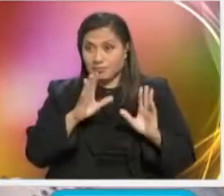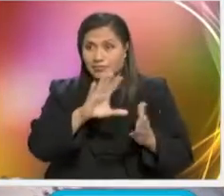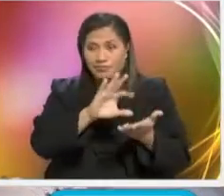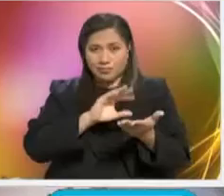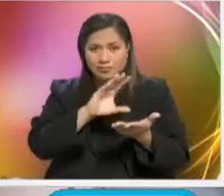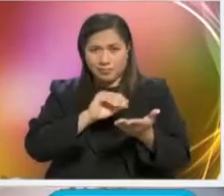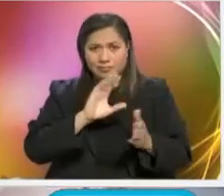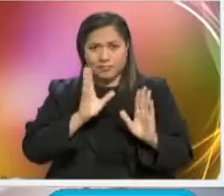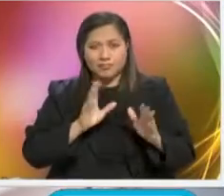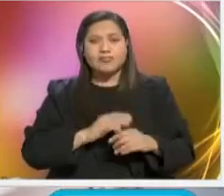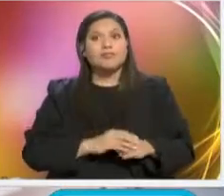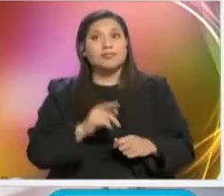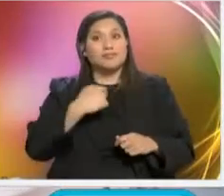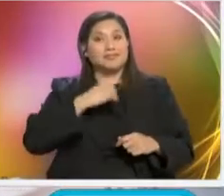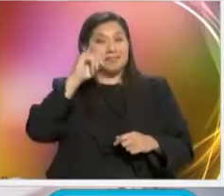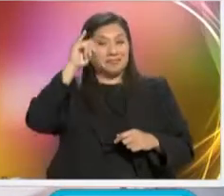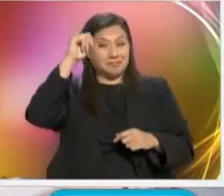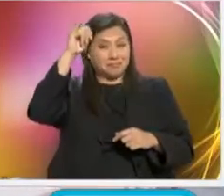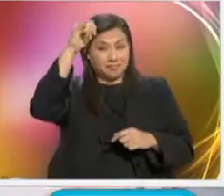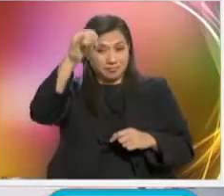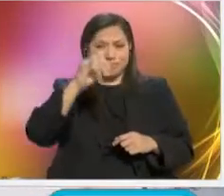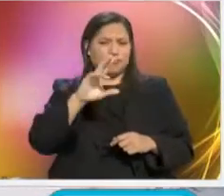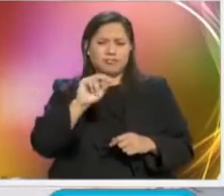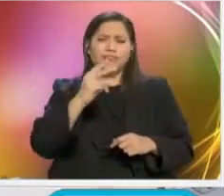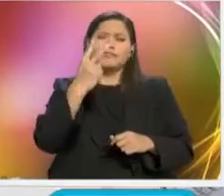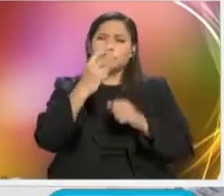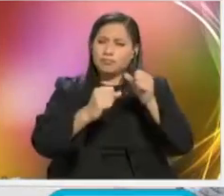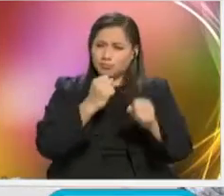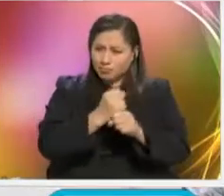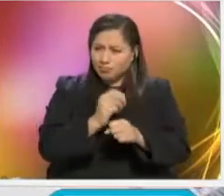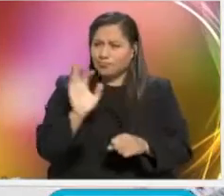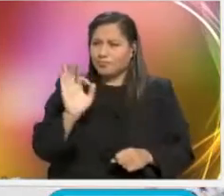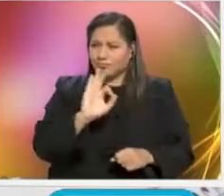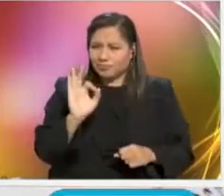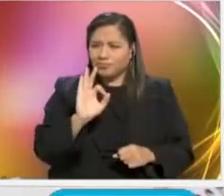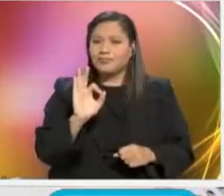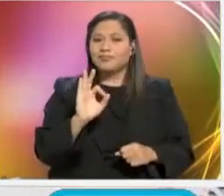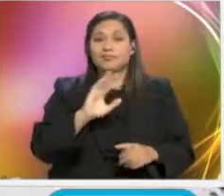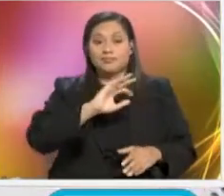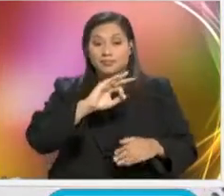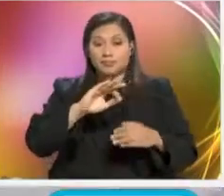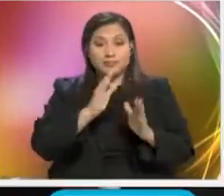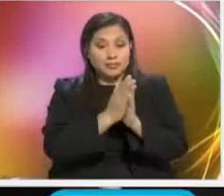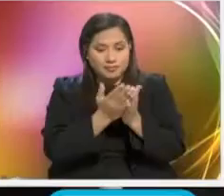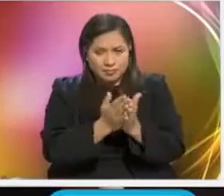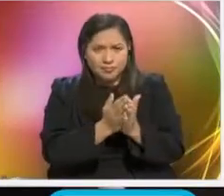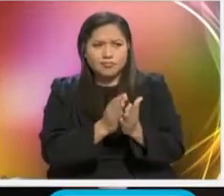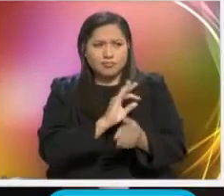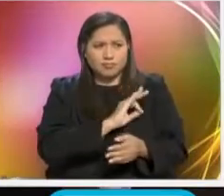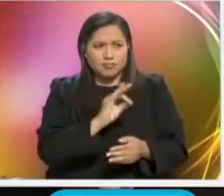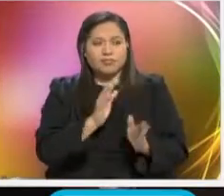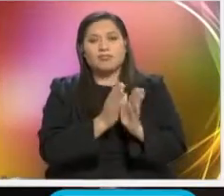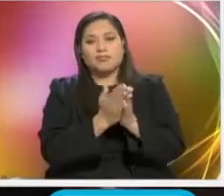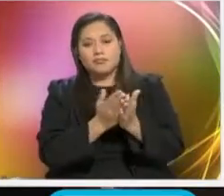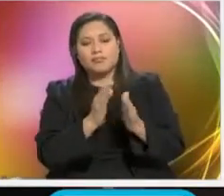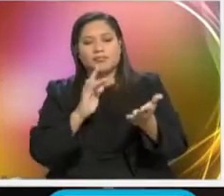no veo muy lejano que en un par de años todos los libros lleguen el que pueda, ¿no? O sea, los niños que